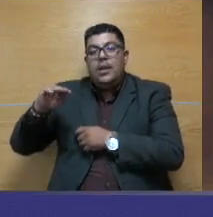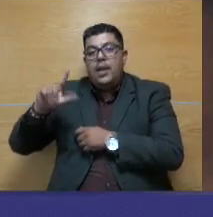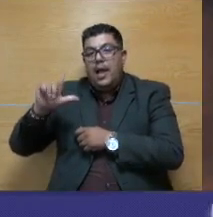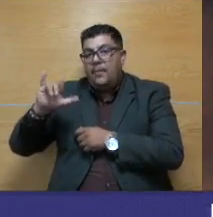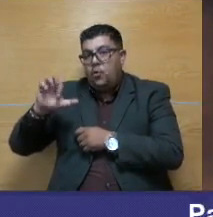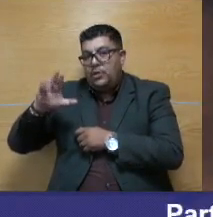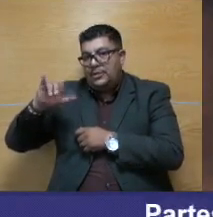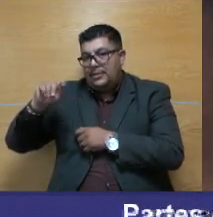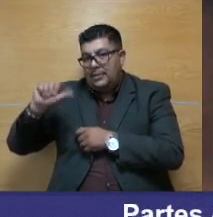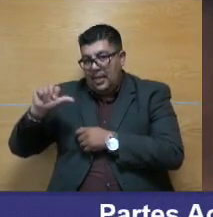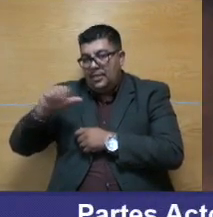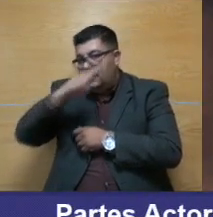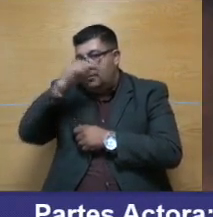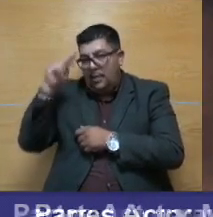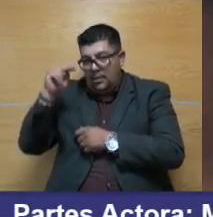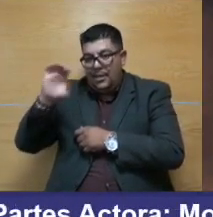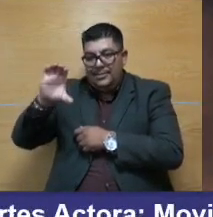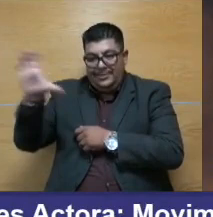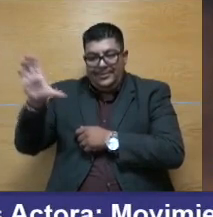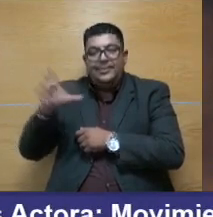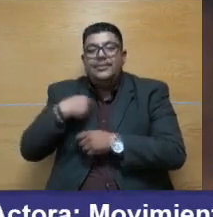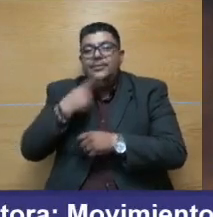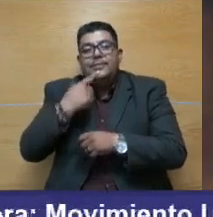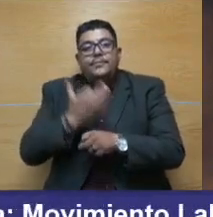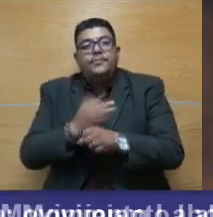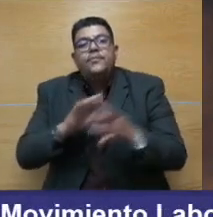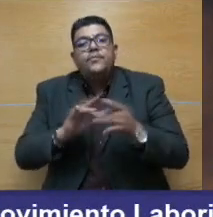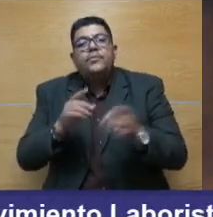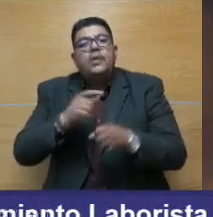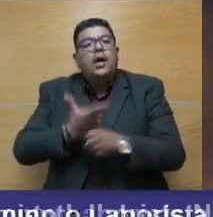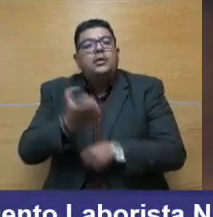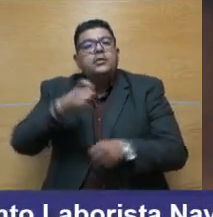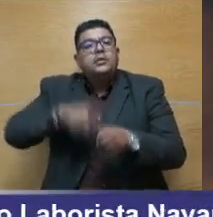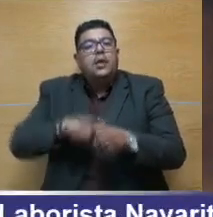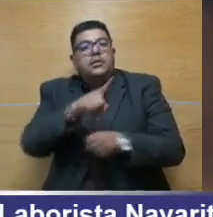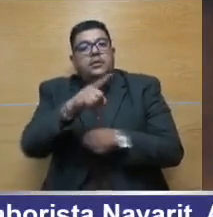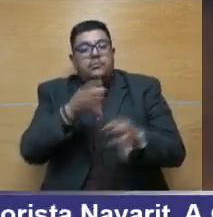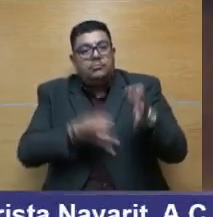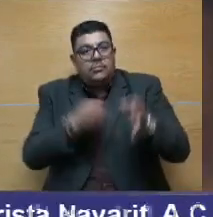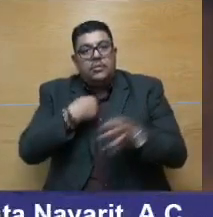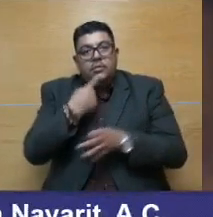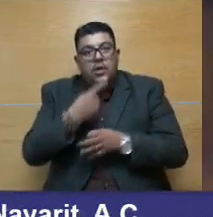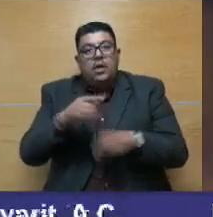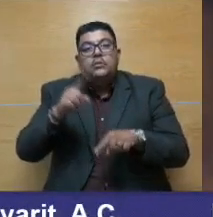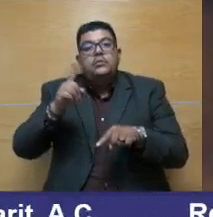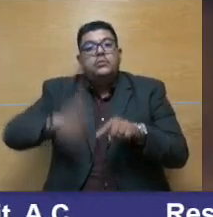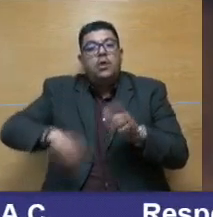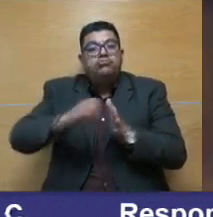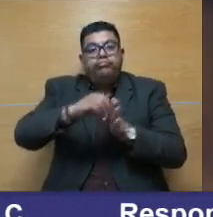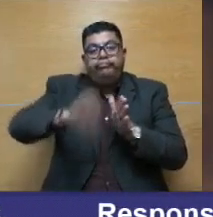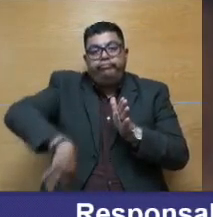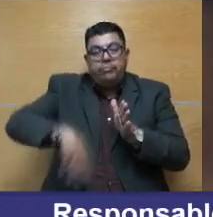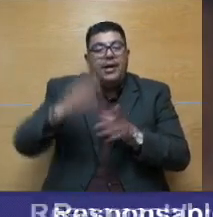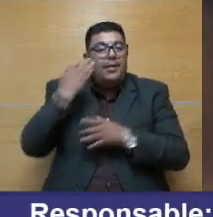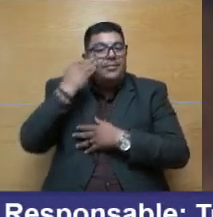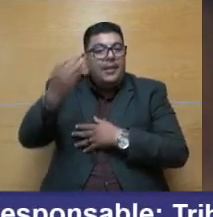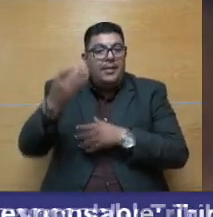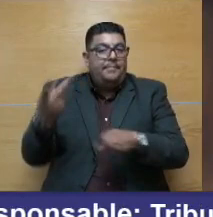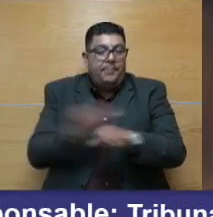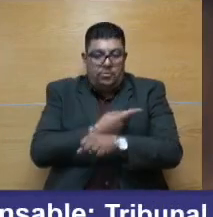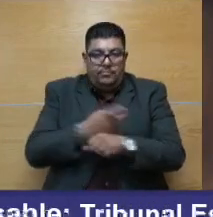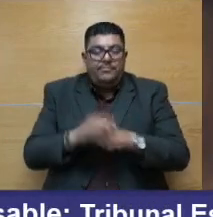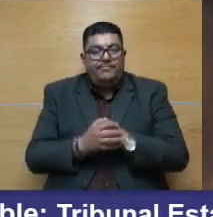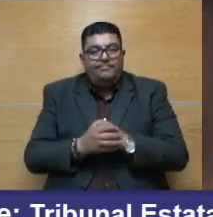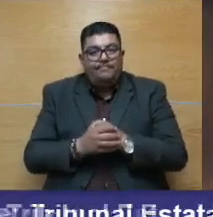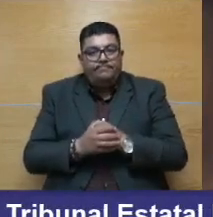contra de la sentencia dictada por el tribunal Estatal electoral de dicha entidad que desechó de plano la demanda por extemporánea al respecto se